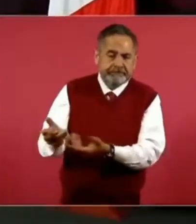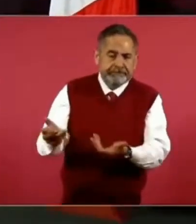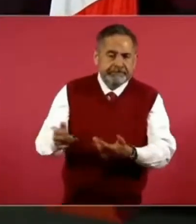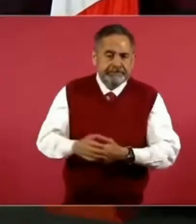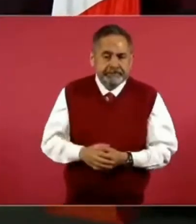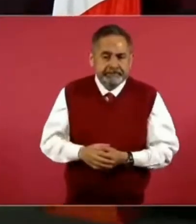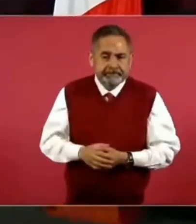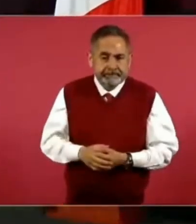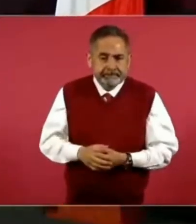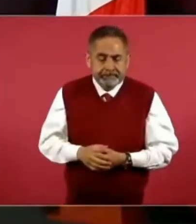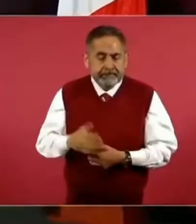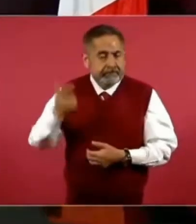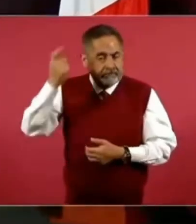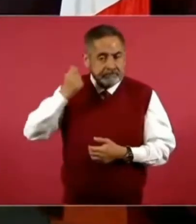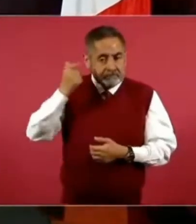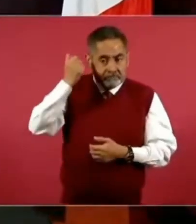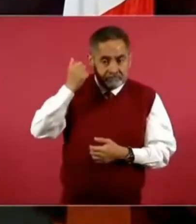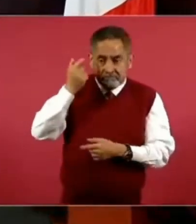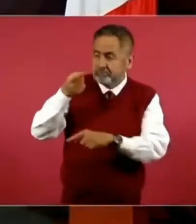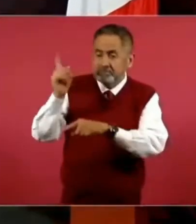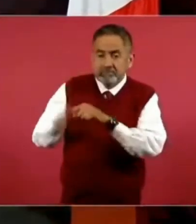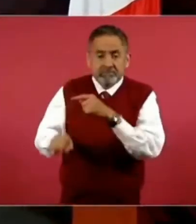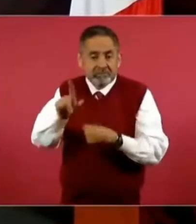Esa era la pensión.